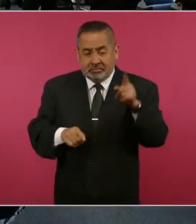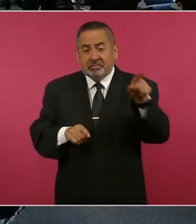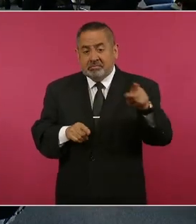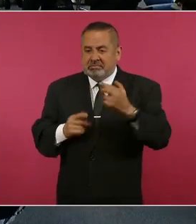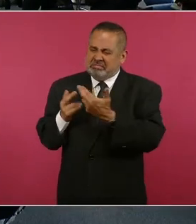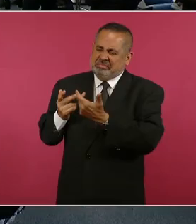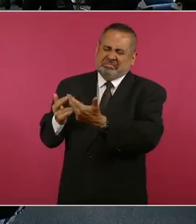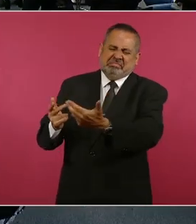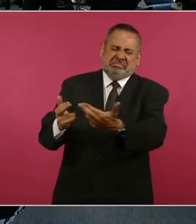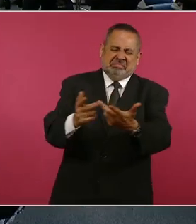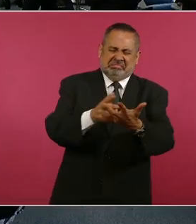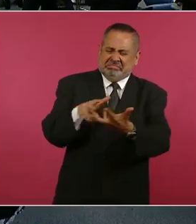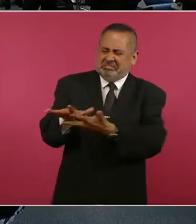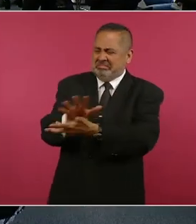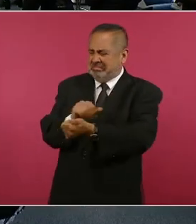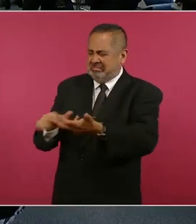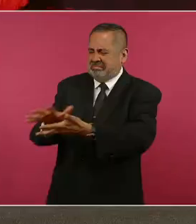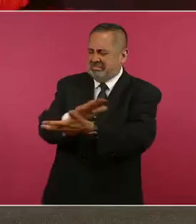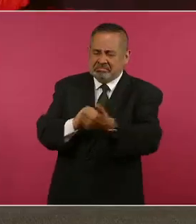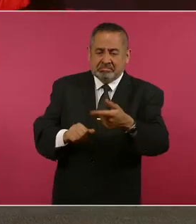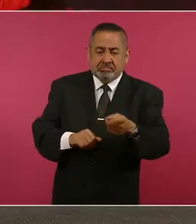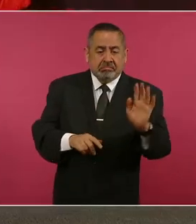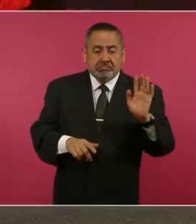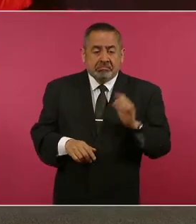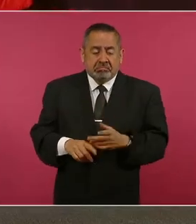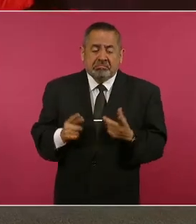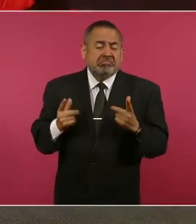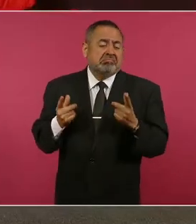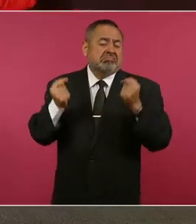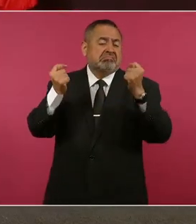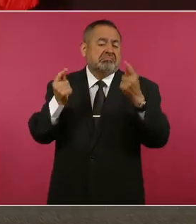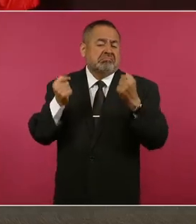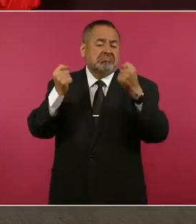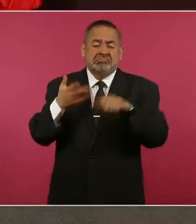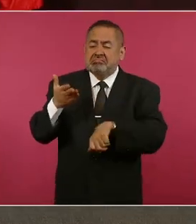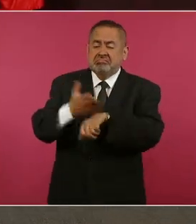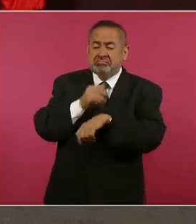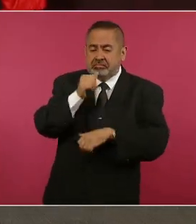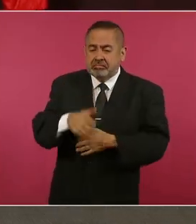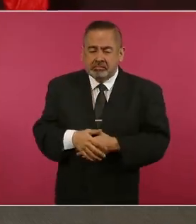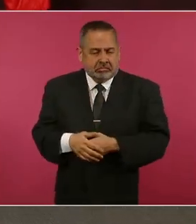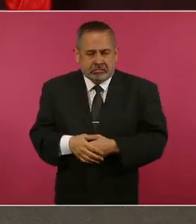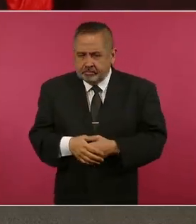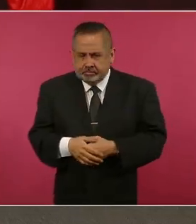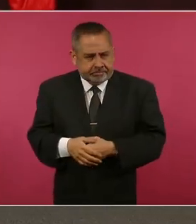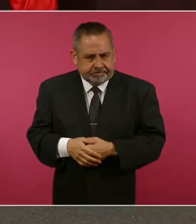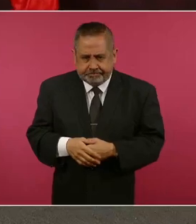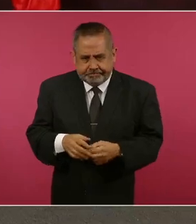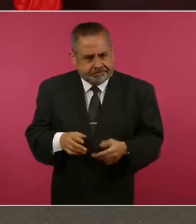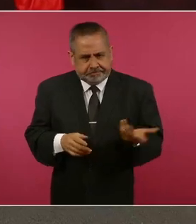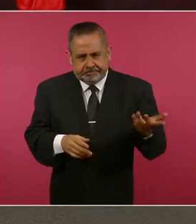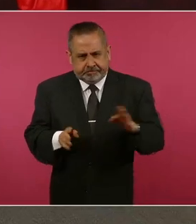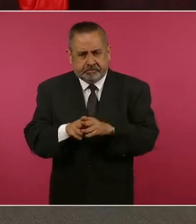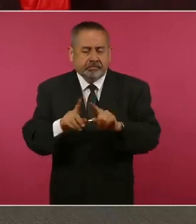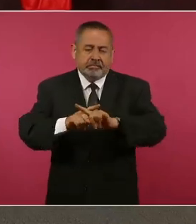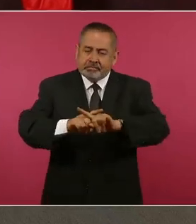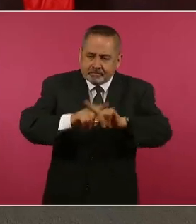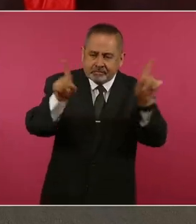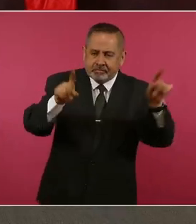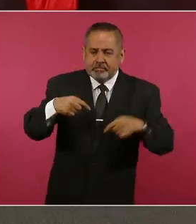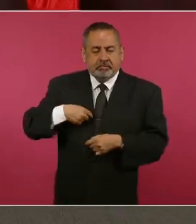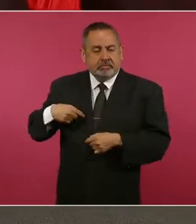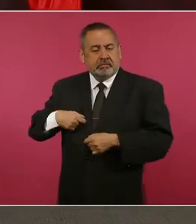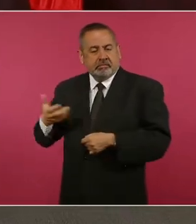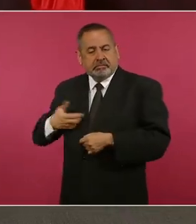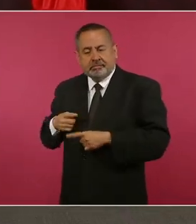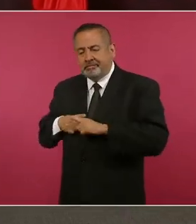destruyen el paraíso impunemente? No tienen nada que ver con lo que nosotros hacemos.